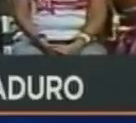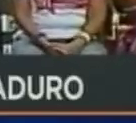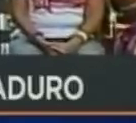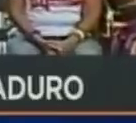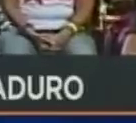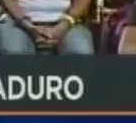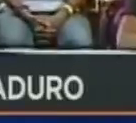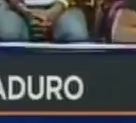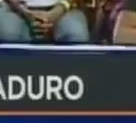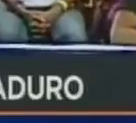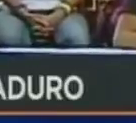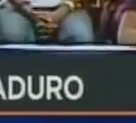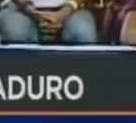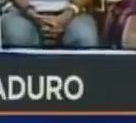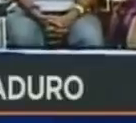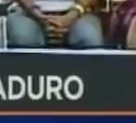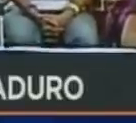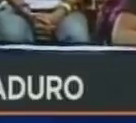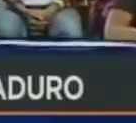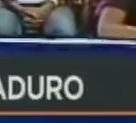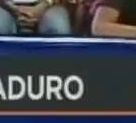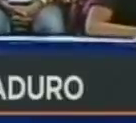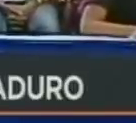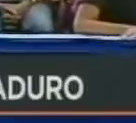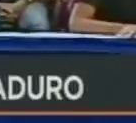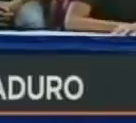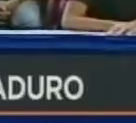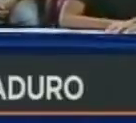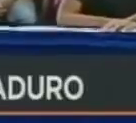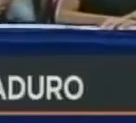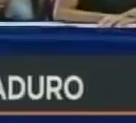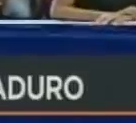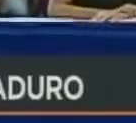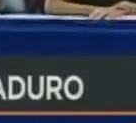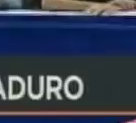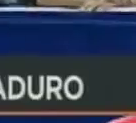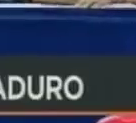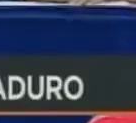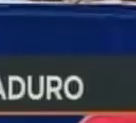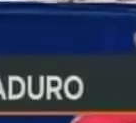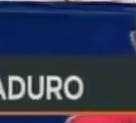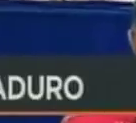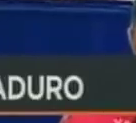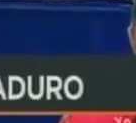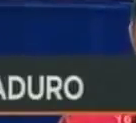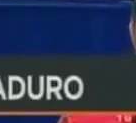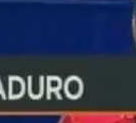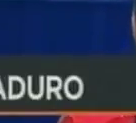escúchenme bien, ¿dónde está la cámara principal?